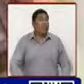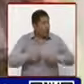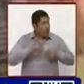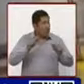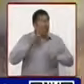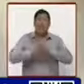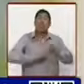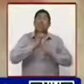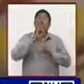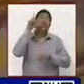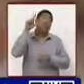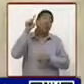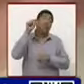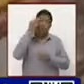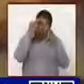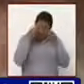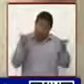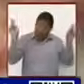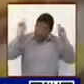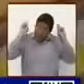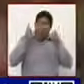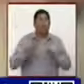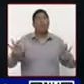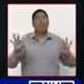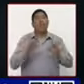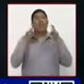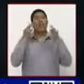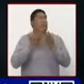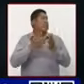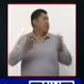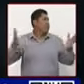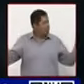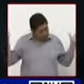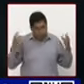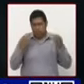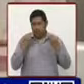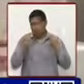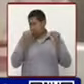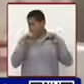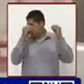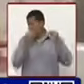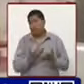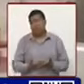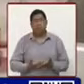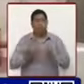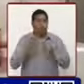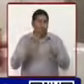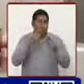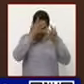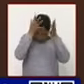Durante el siglo XX, Halloween se convirtió en una festividad ampliamente comercializada con la